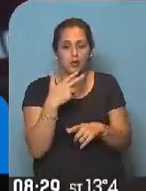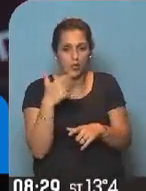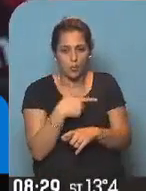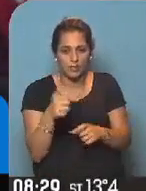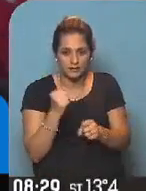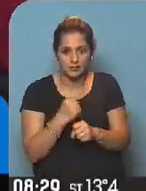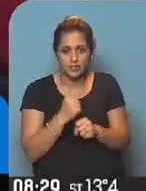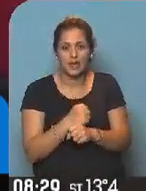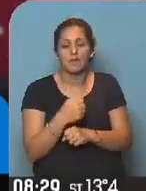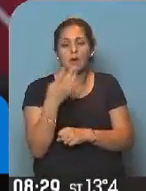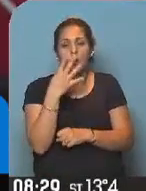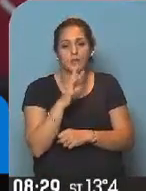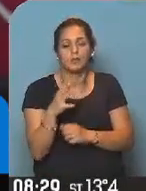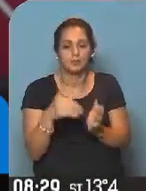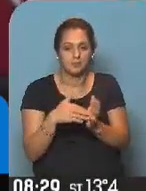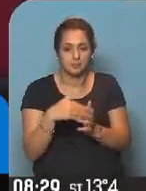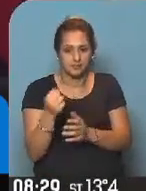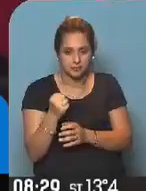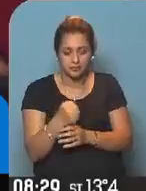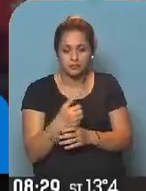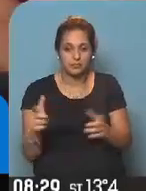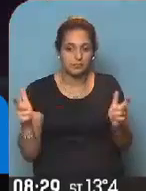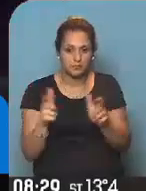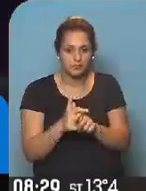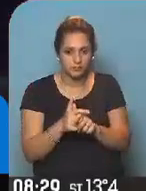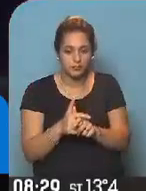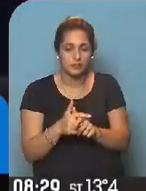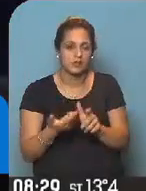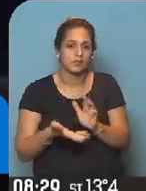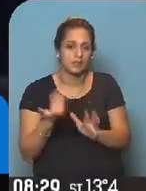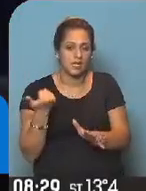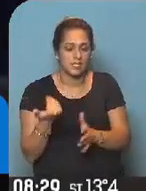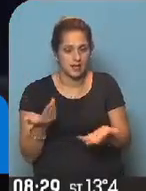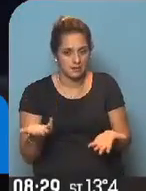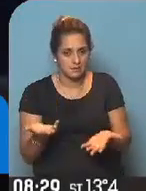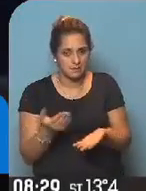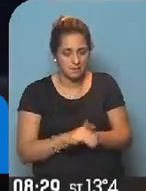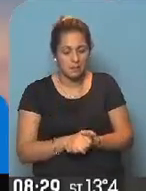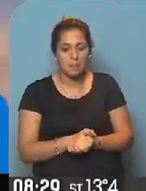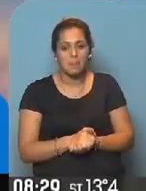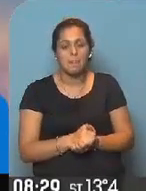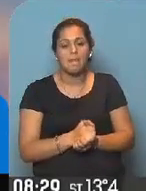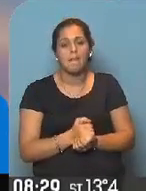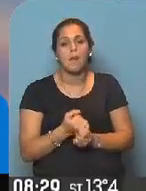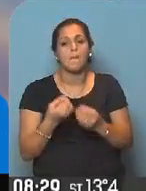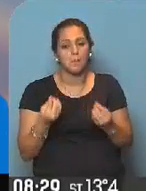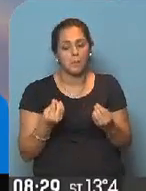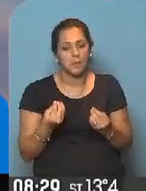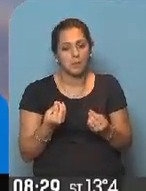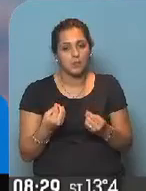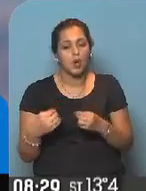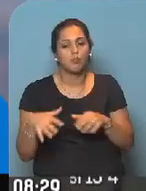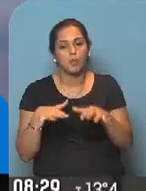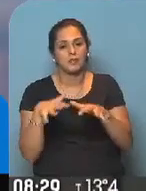400.000 millones de pesos y algo está muy complicado recortarlo y ajustarlo más no parece ser el camino danielle el acto y la